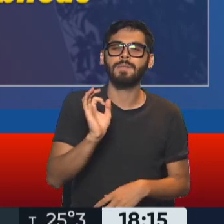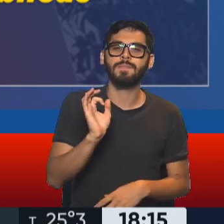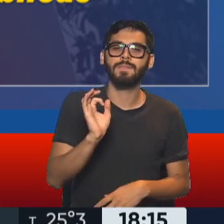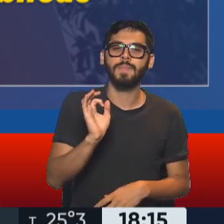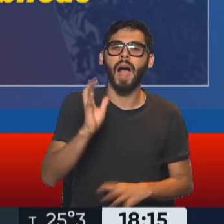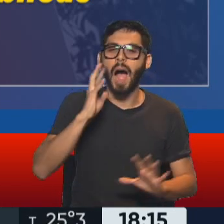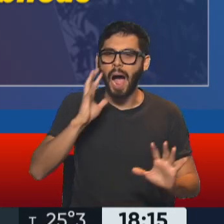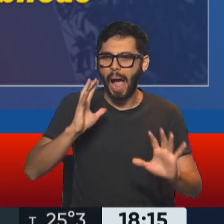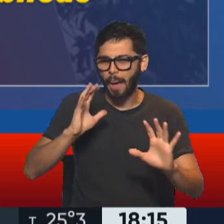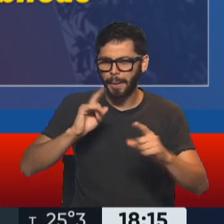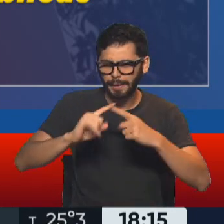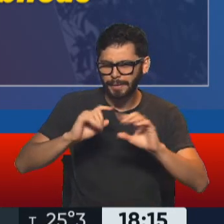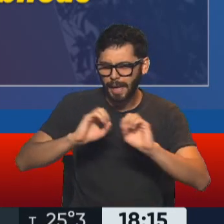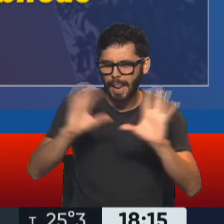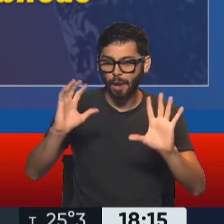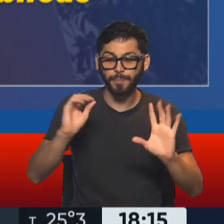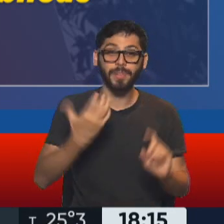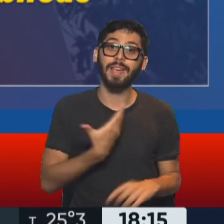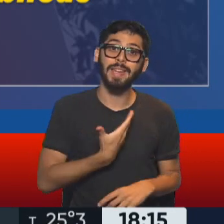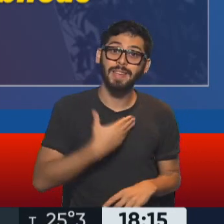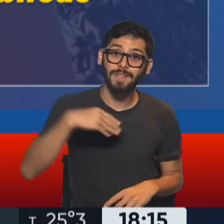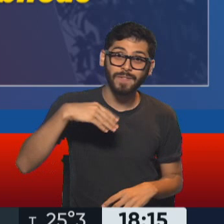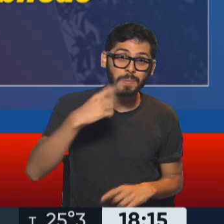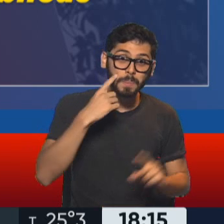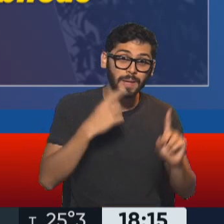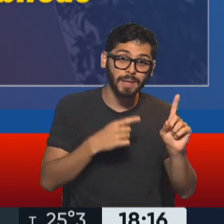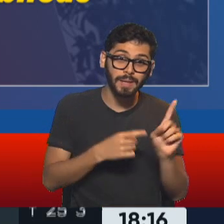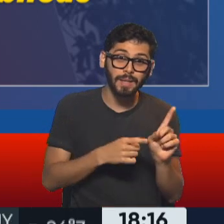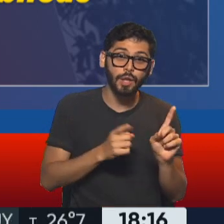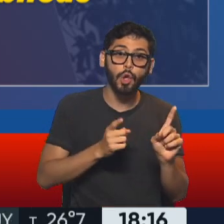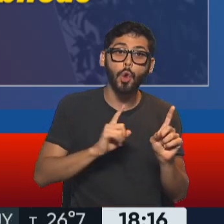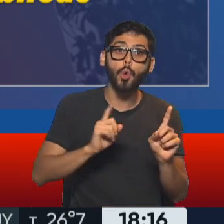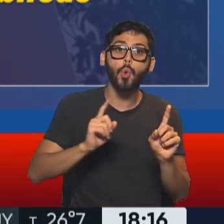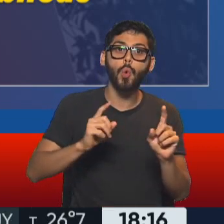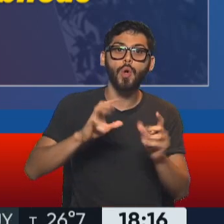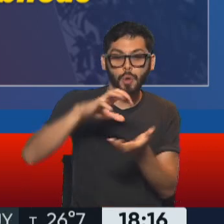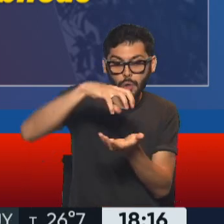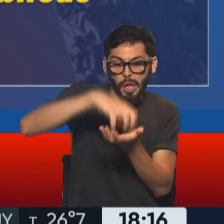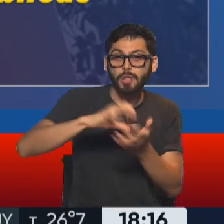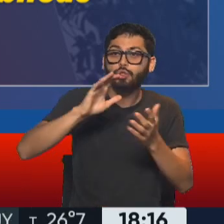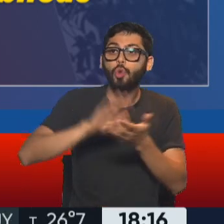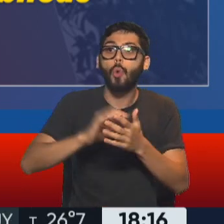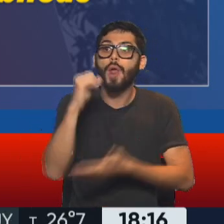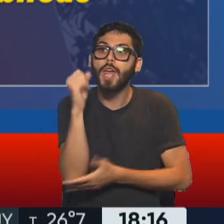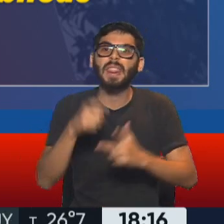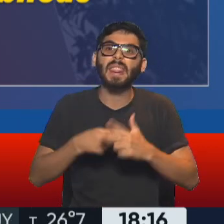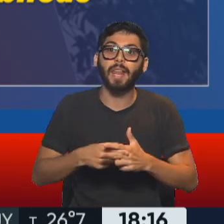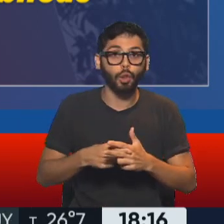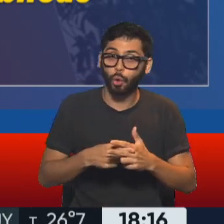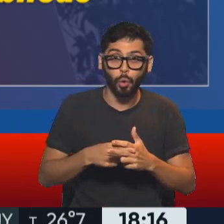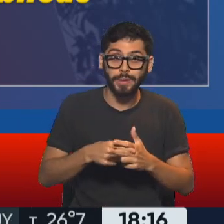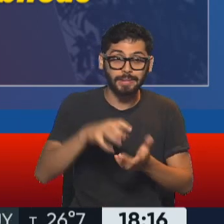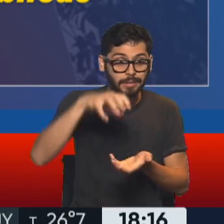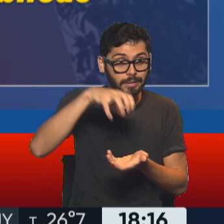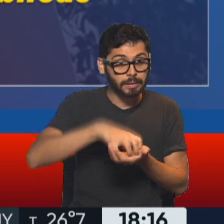nos ponemos de acuerdo en esto, el Fondo Monetario Internacional no es un organismo técnico, es un organismo político. Absolutamente.